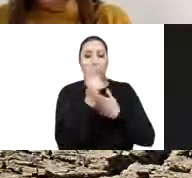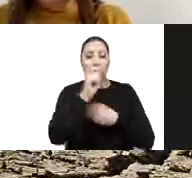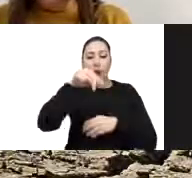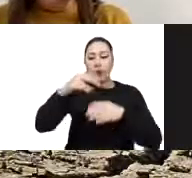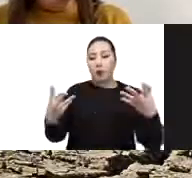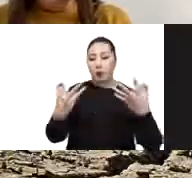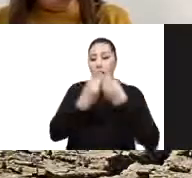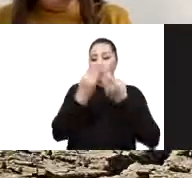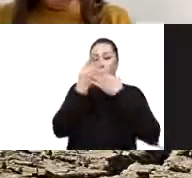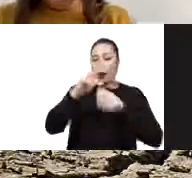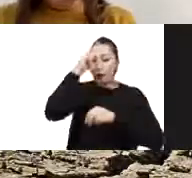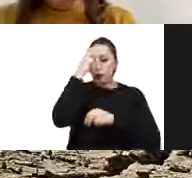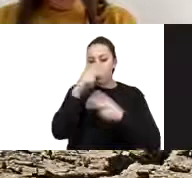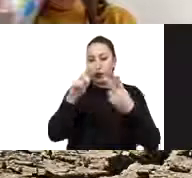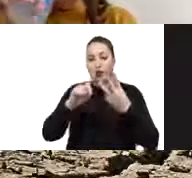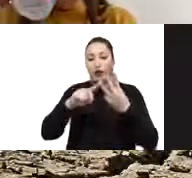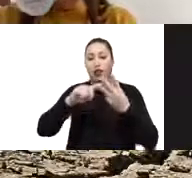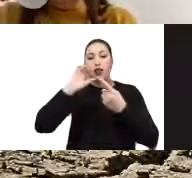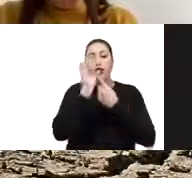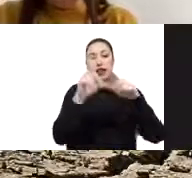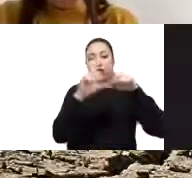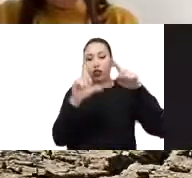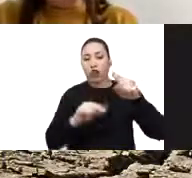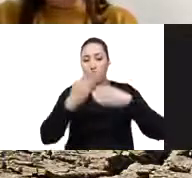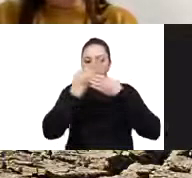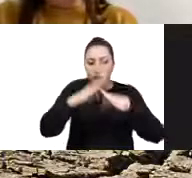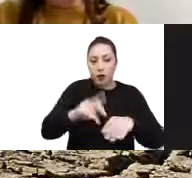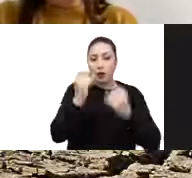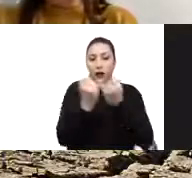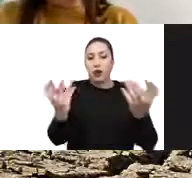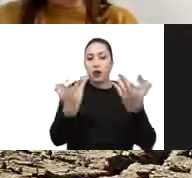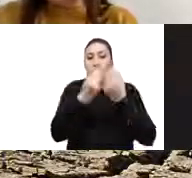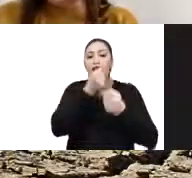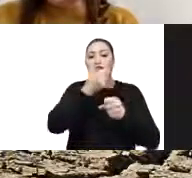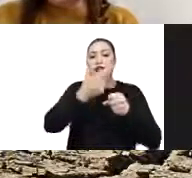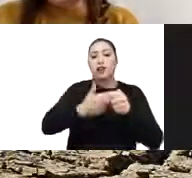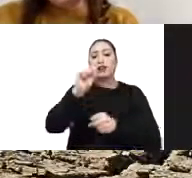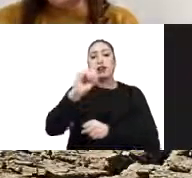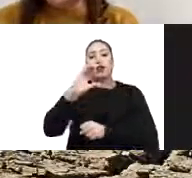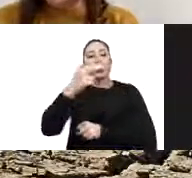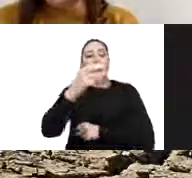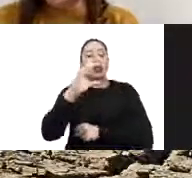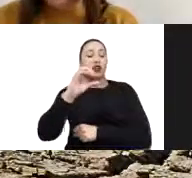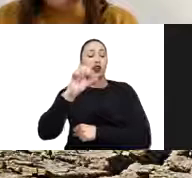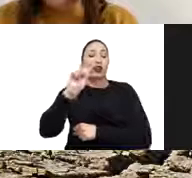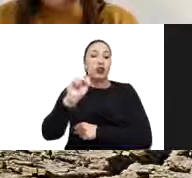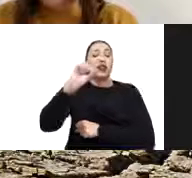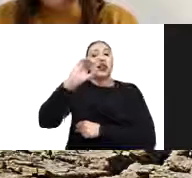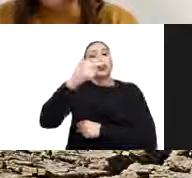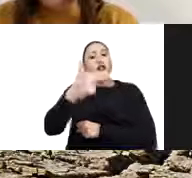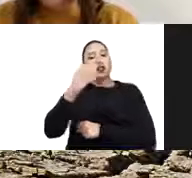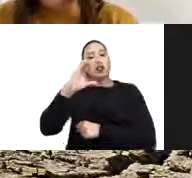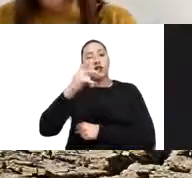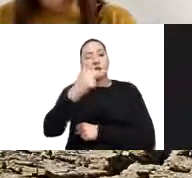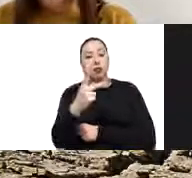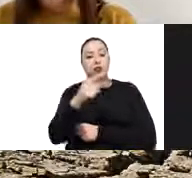con la Comisión Nacional Bancaria y de Valores y con la Secretaría de Hacienda. Y se trata de cómo